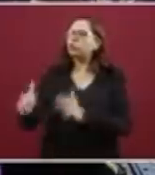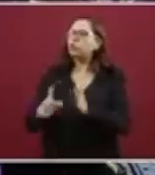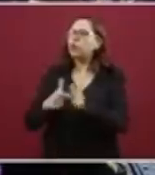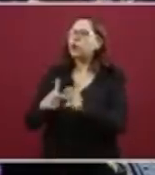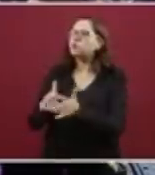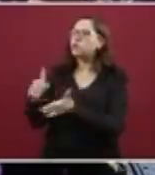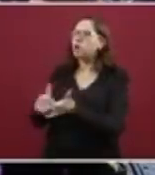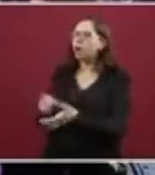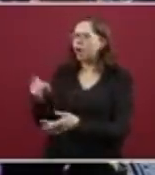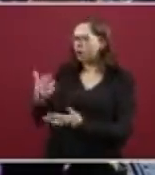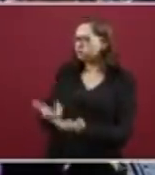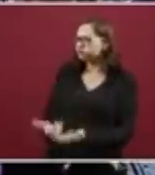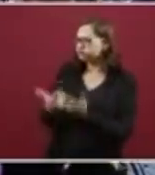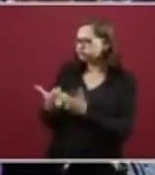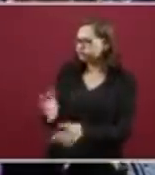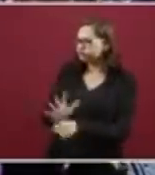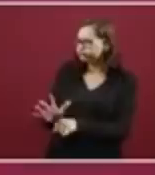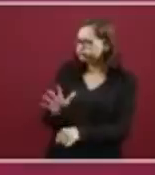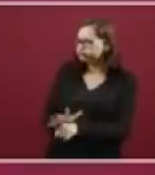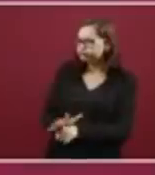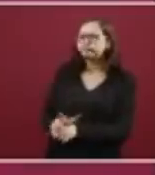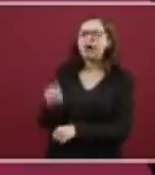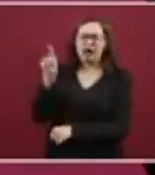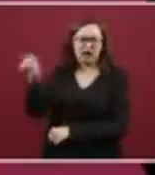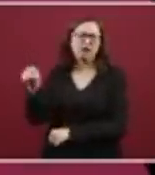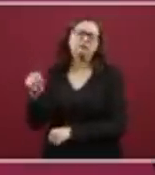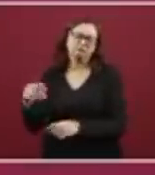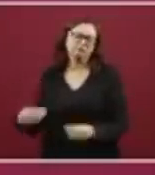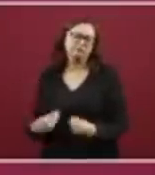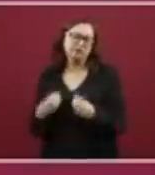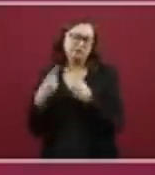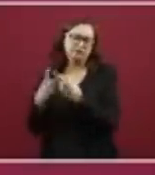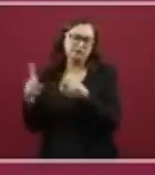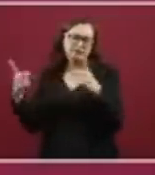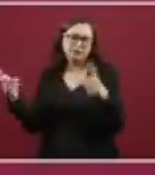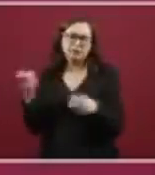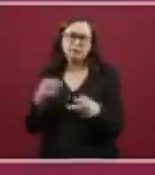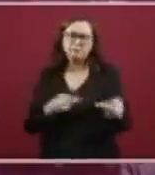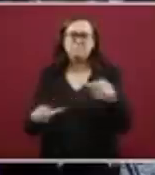que la gente pueda vivir donde hay agua. Ese es el plan.